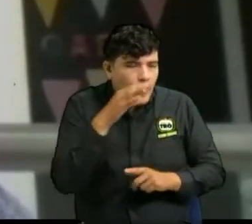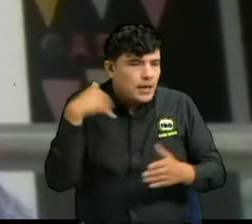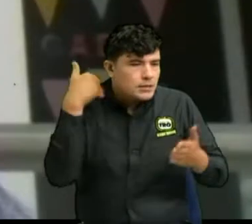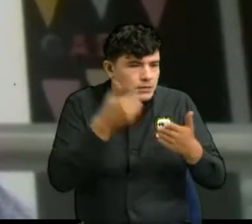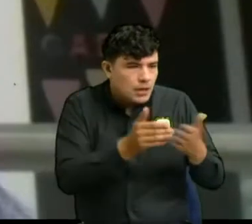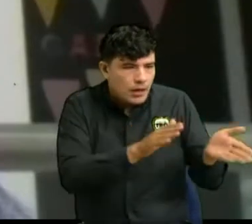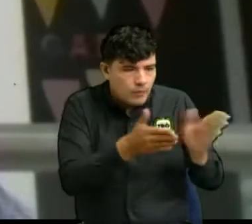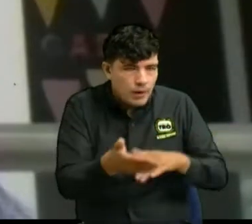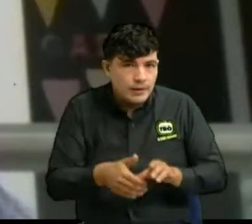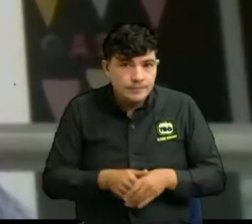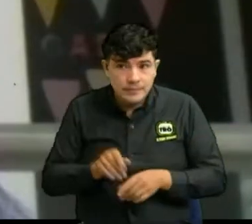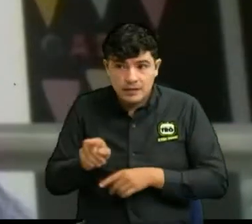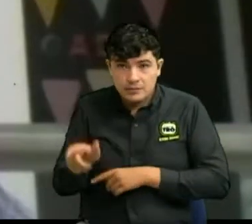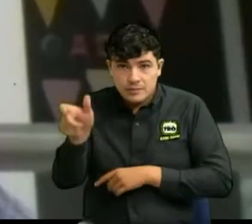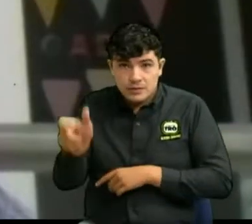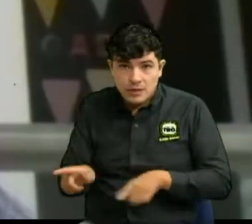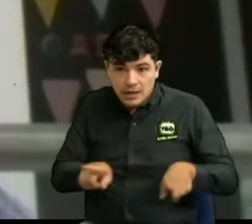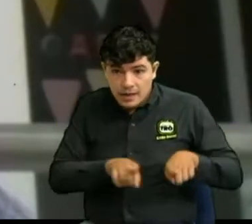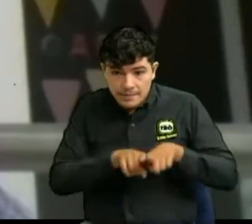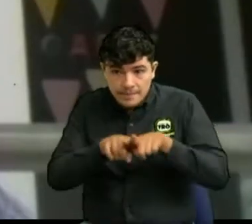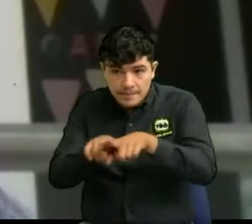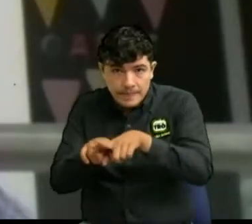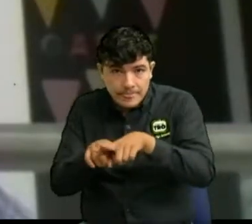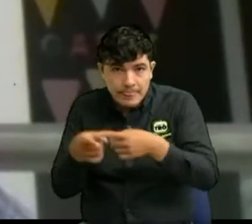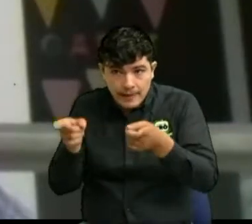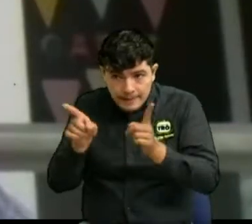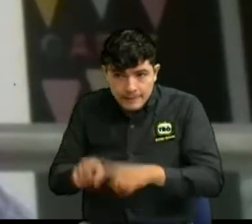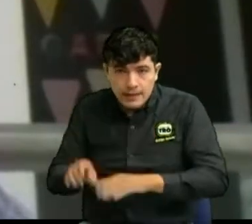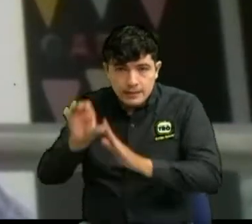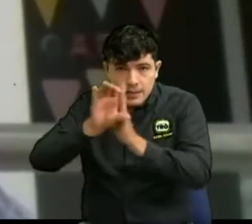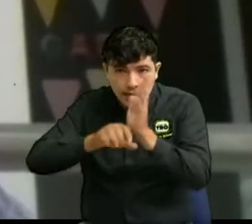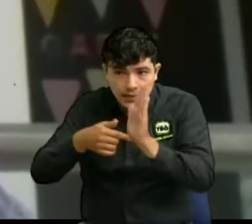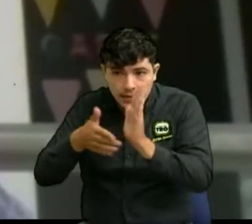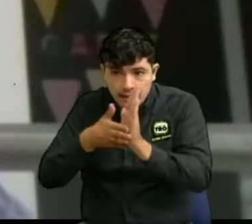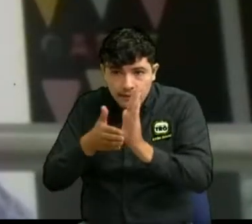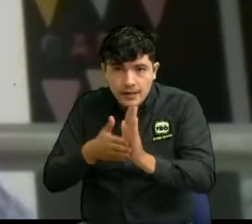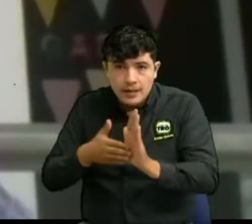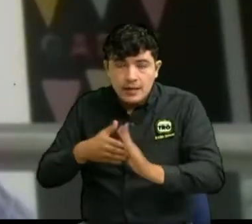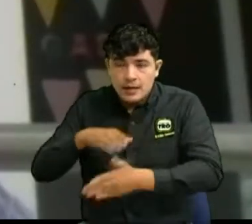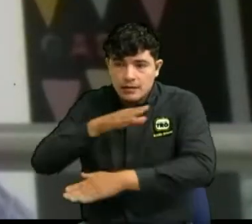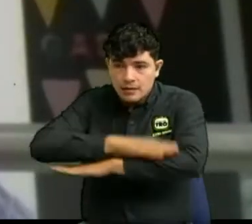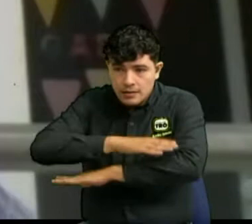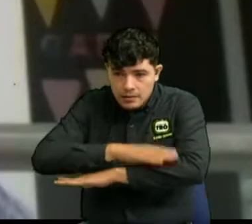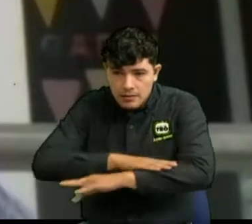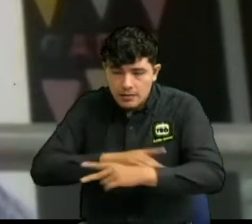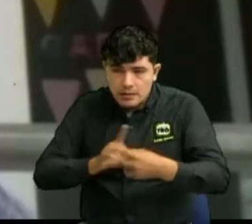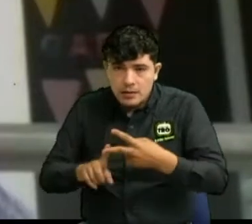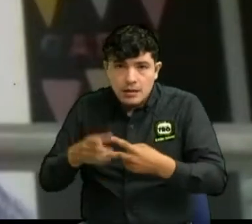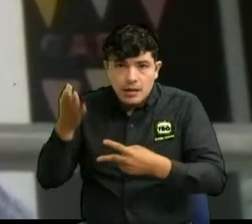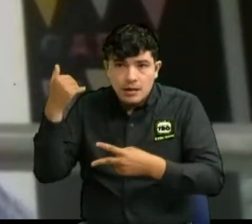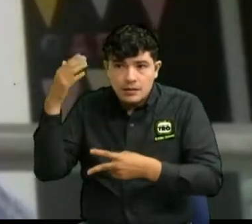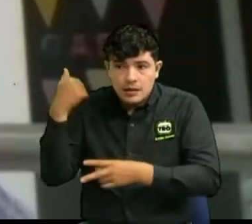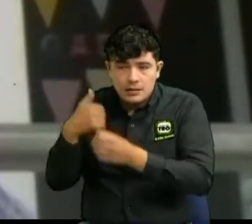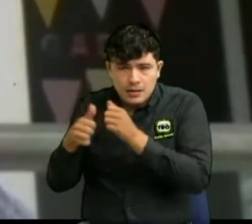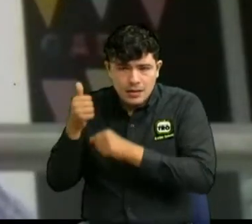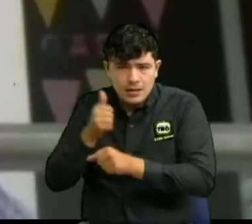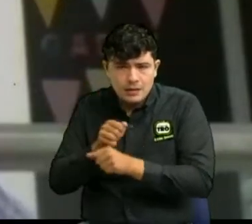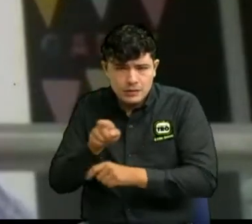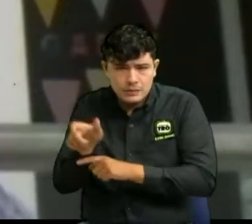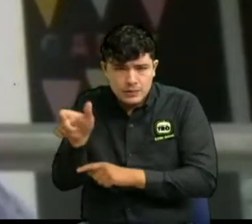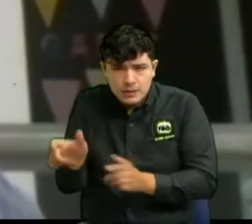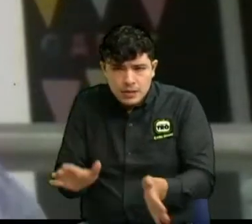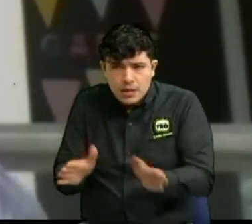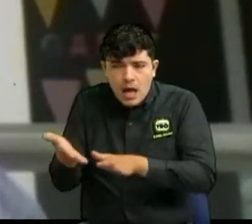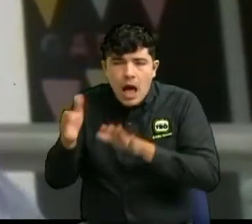persona que reclamó como compañera también acredita convivencia en los años anteriores a la